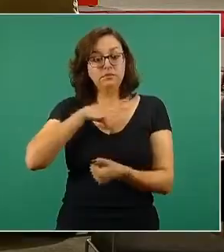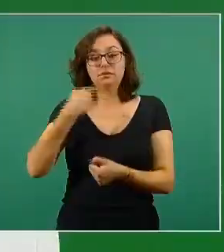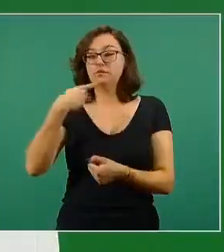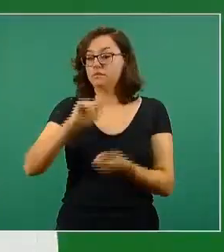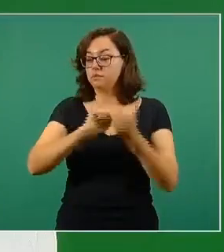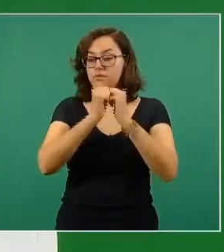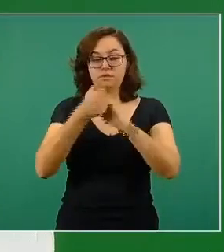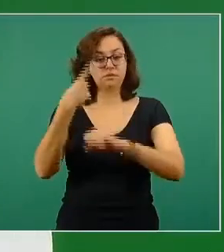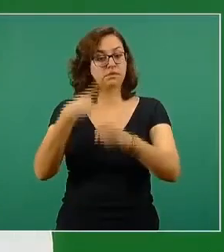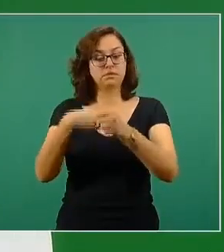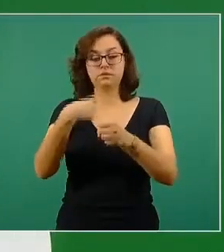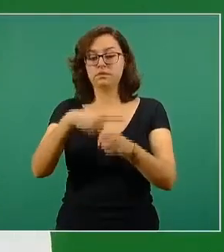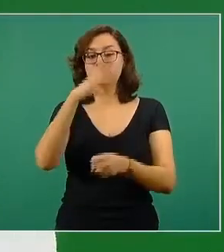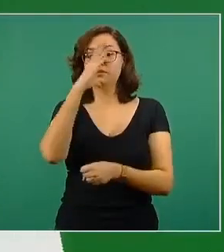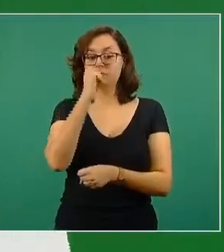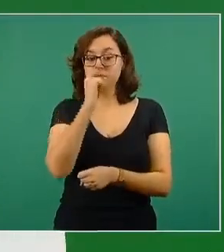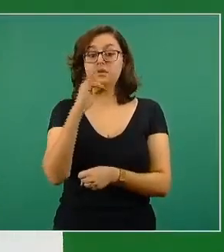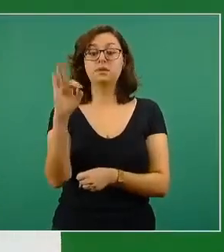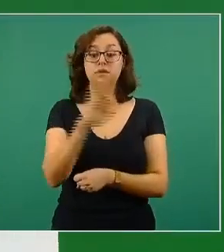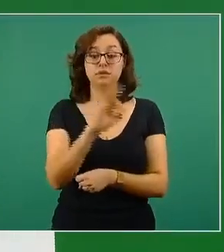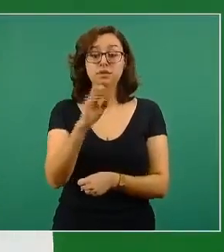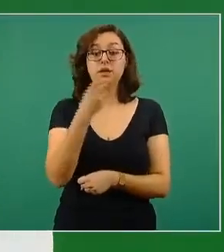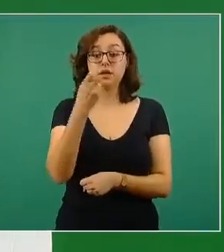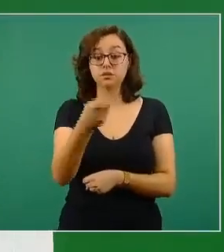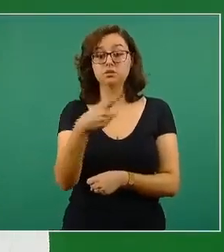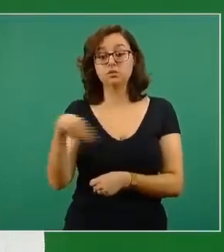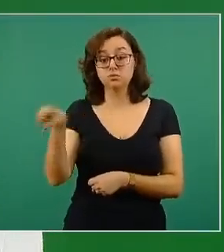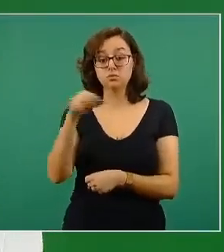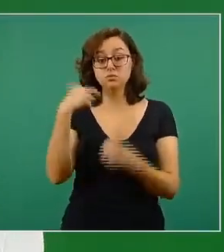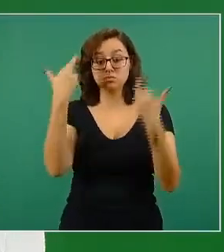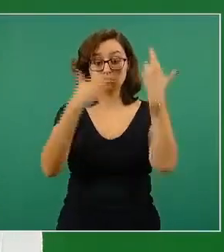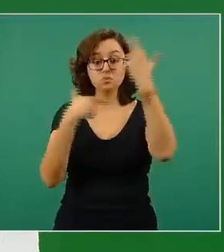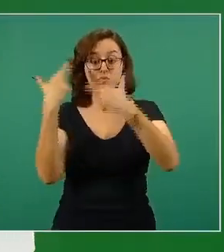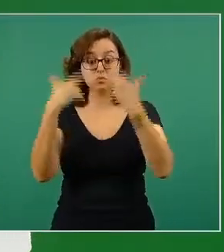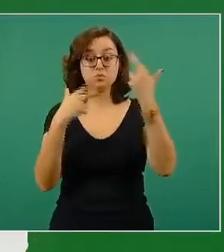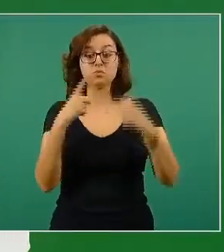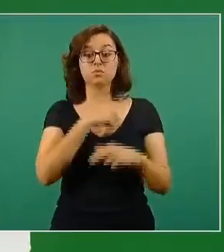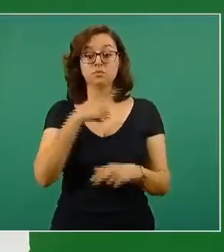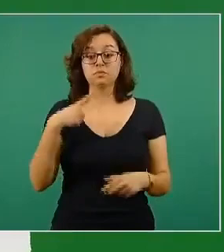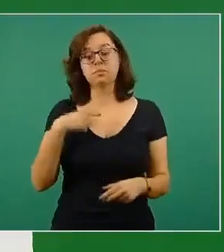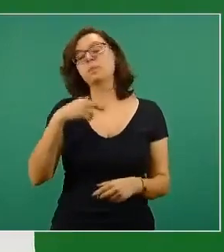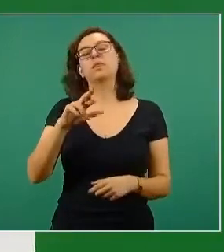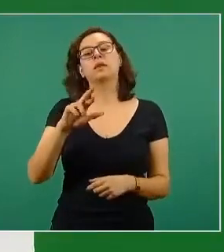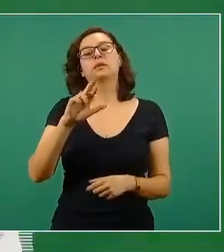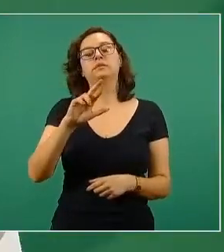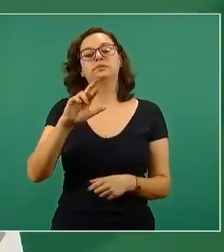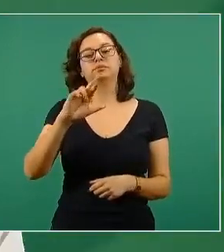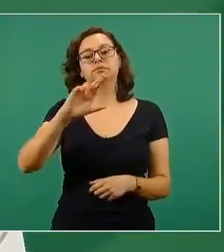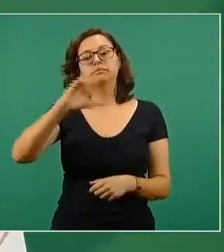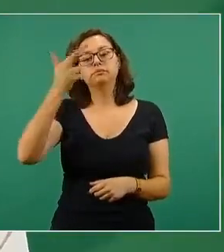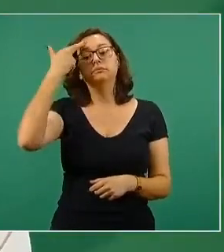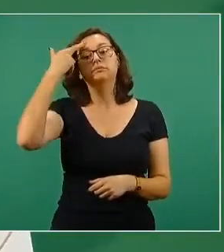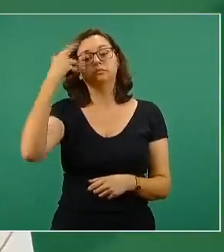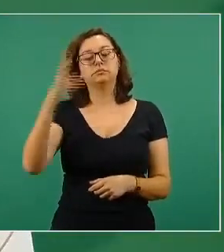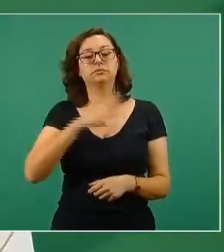enfermedad. Posiblemente se trate de un estudio como este. Recordar que tenemos la Encuesta Nacional de Salud y